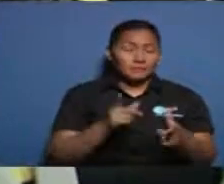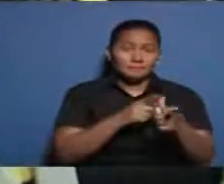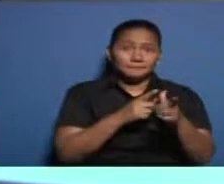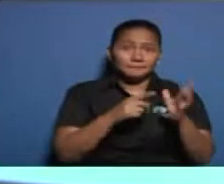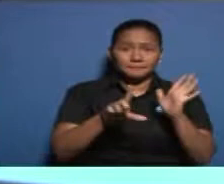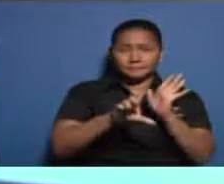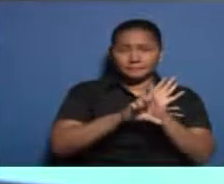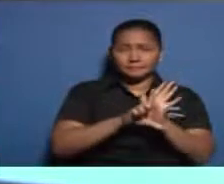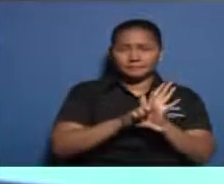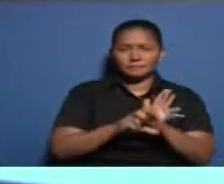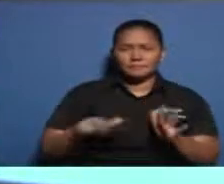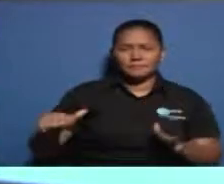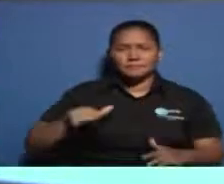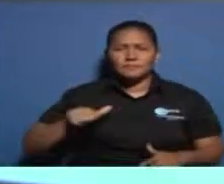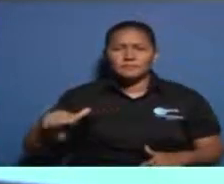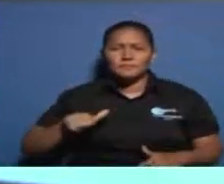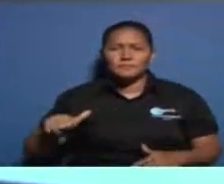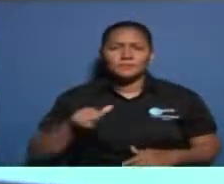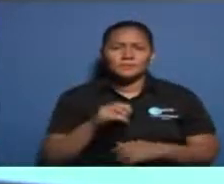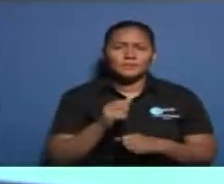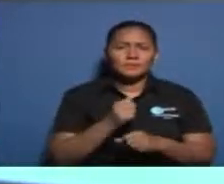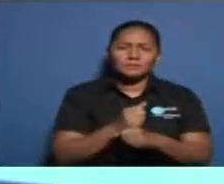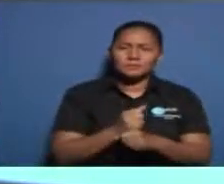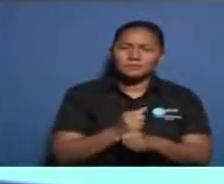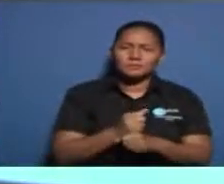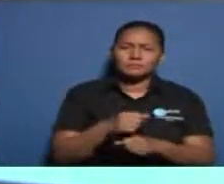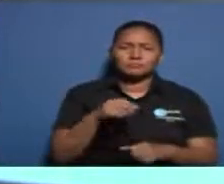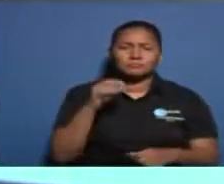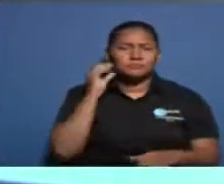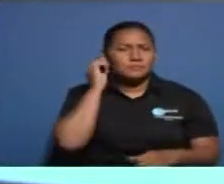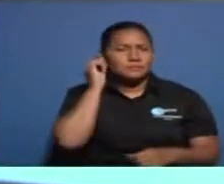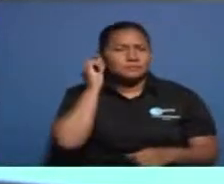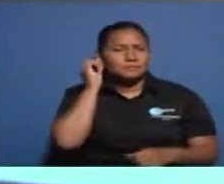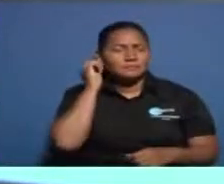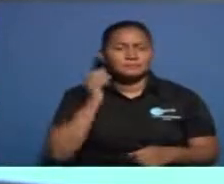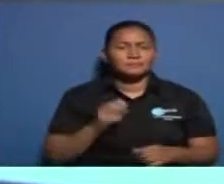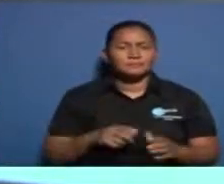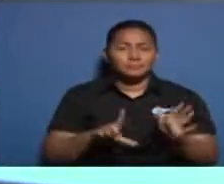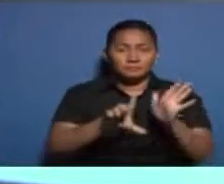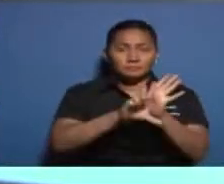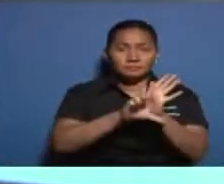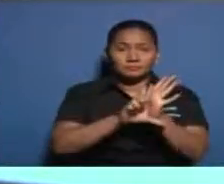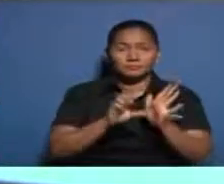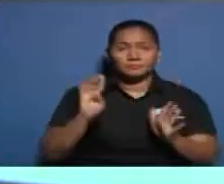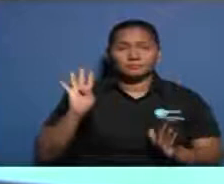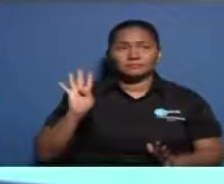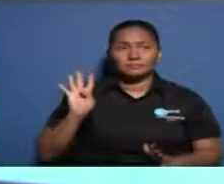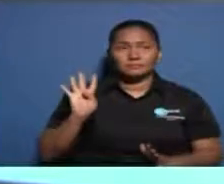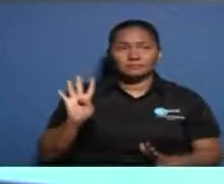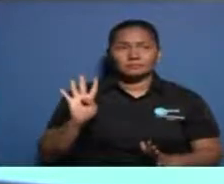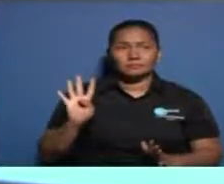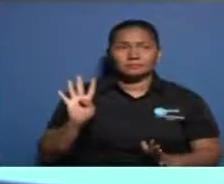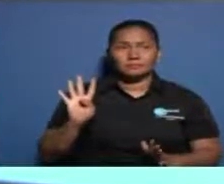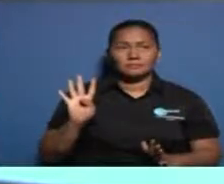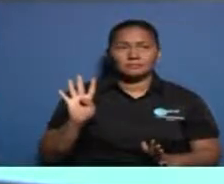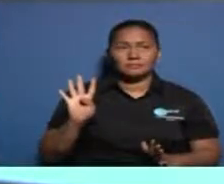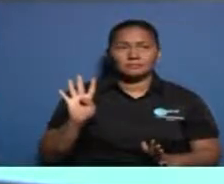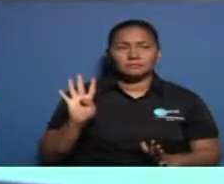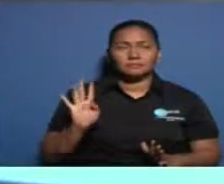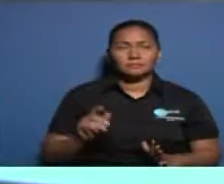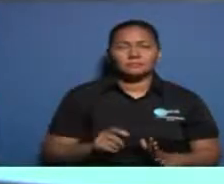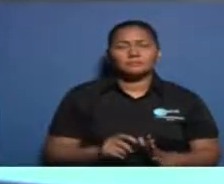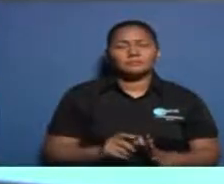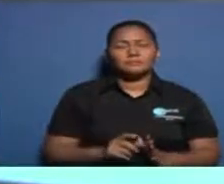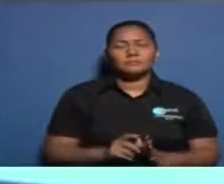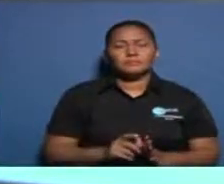data del año 99 1999 la ley 4 y es la que establece básicamente los lineamientos a nivel de políticas